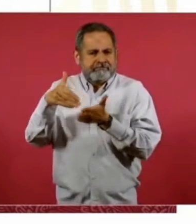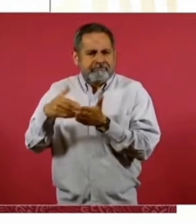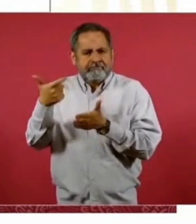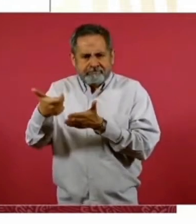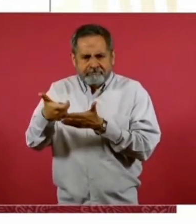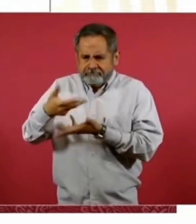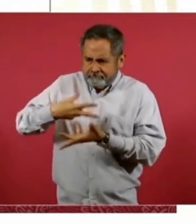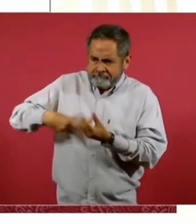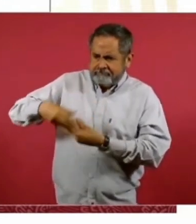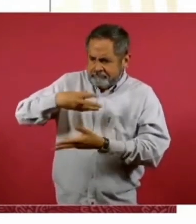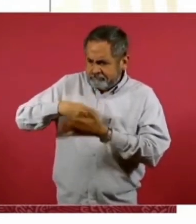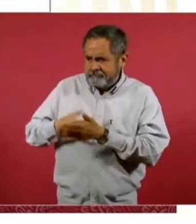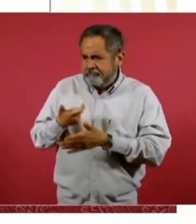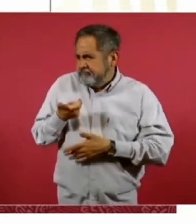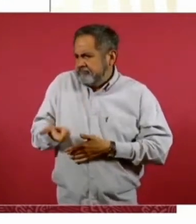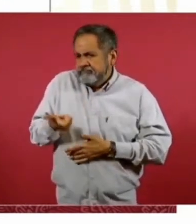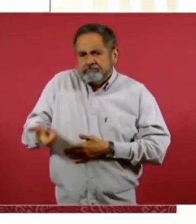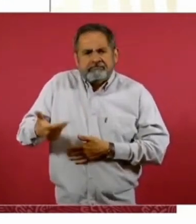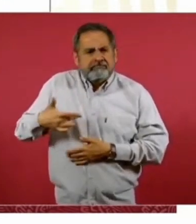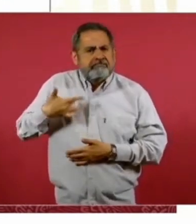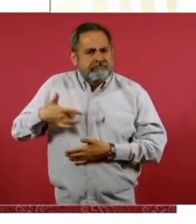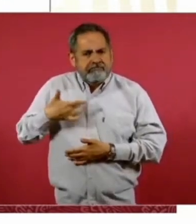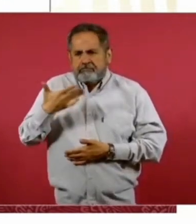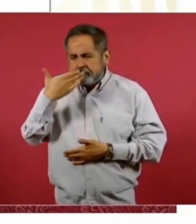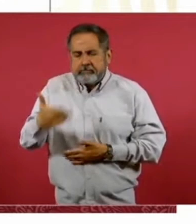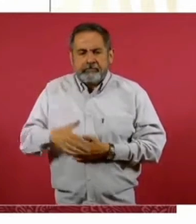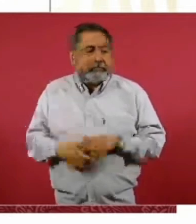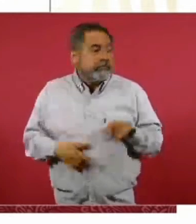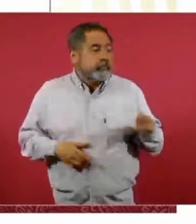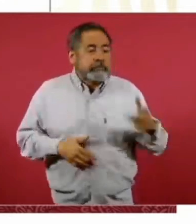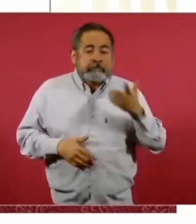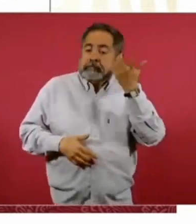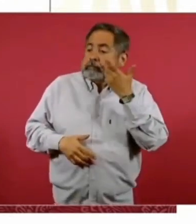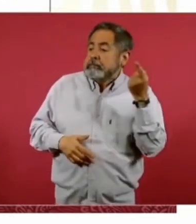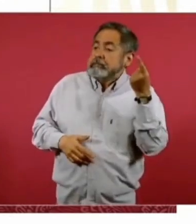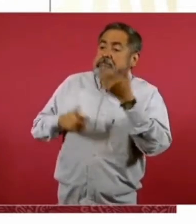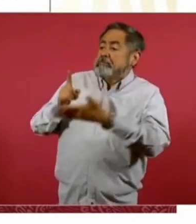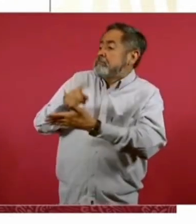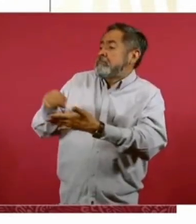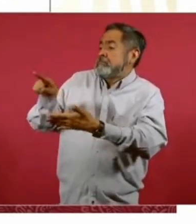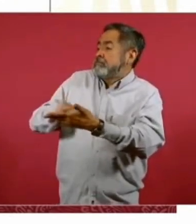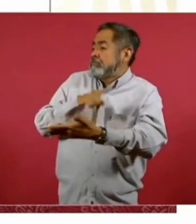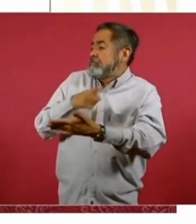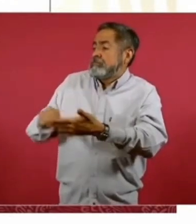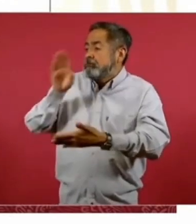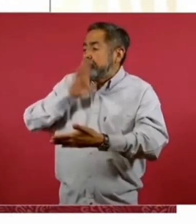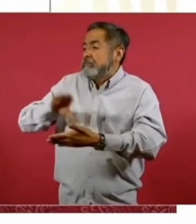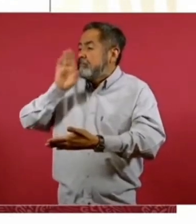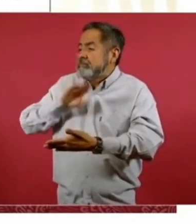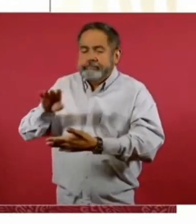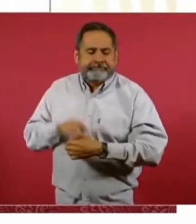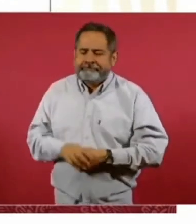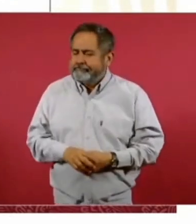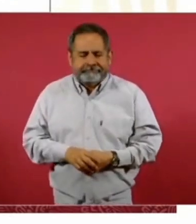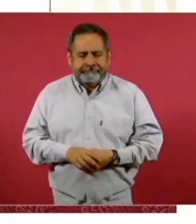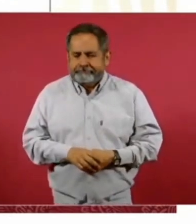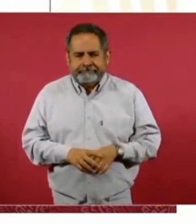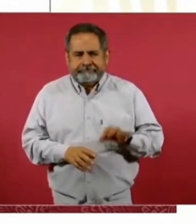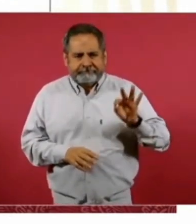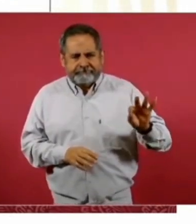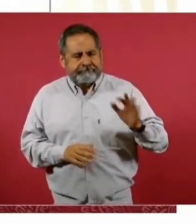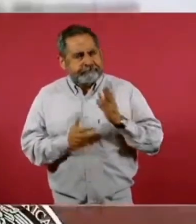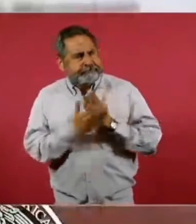y tratan todo el tiempo de hacer creer que vamos mal, pero no, vamos muy bien y se va a lograr la